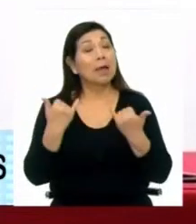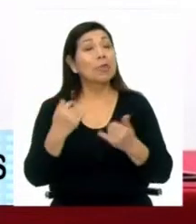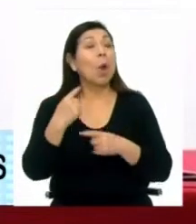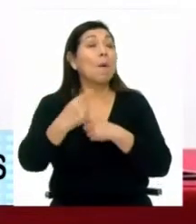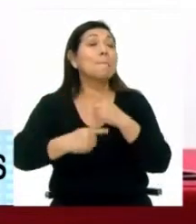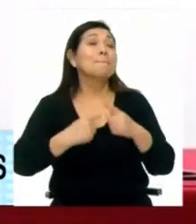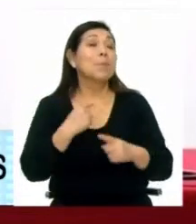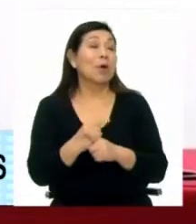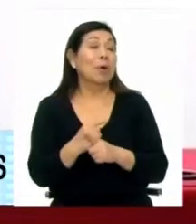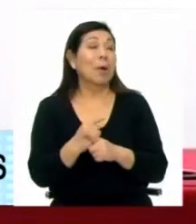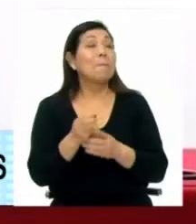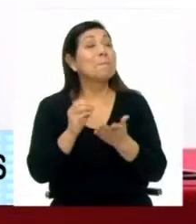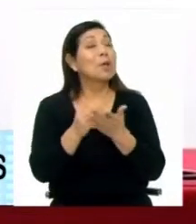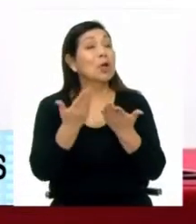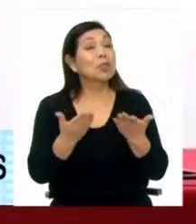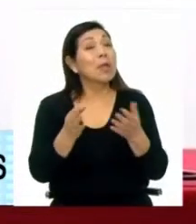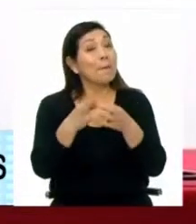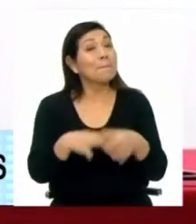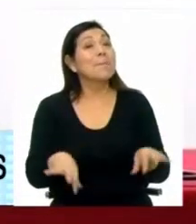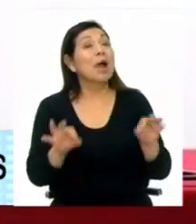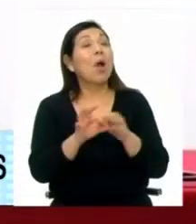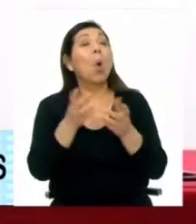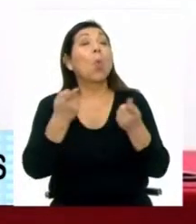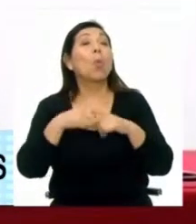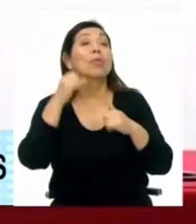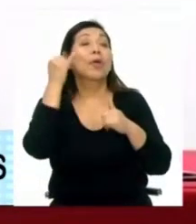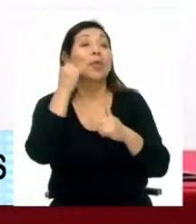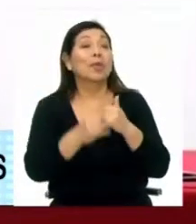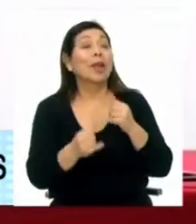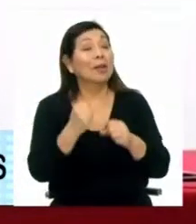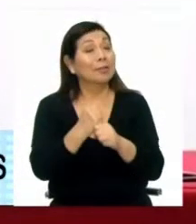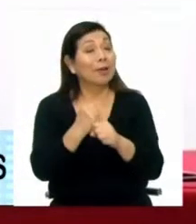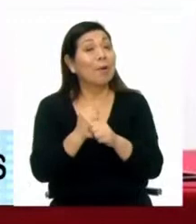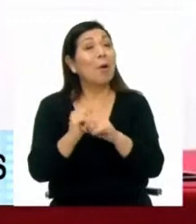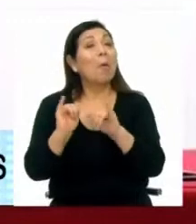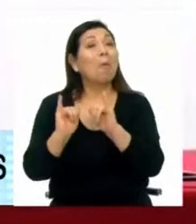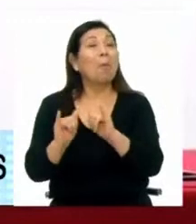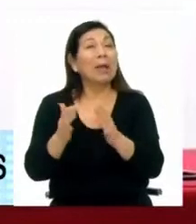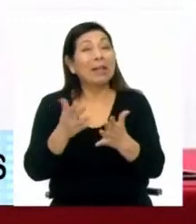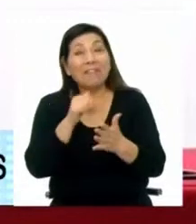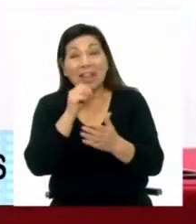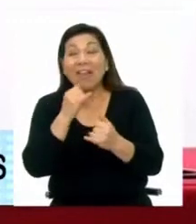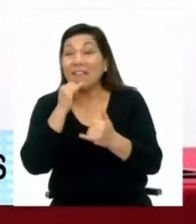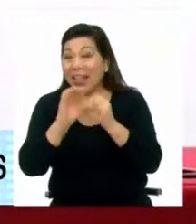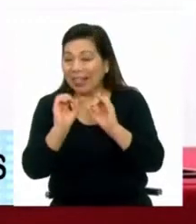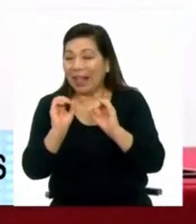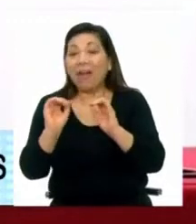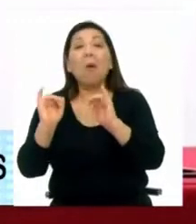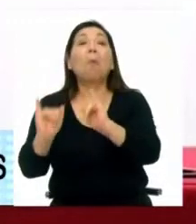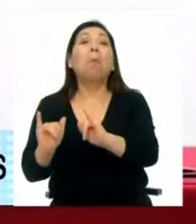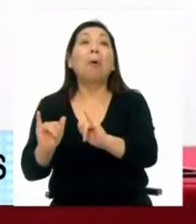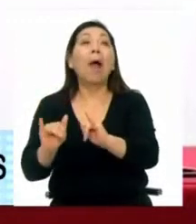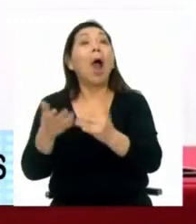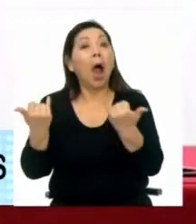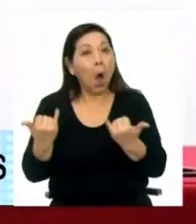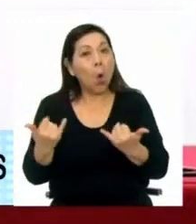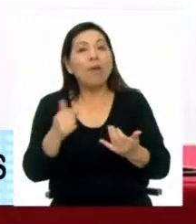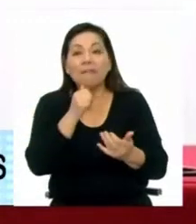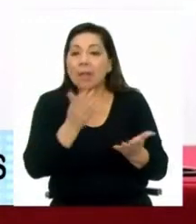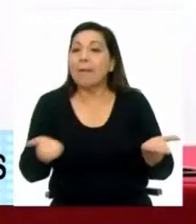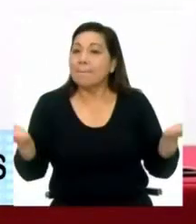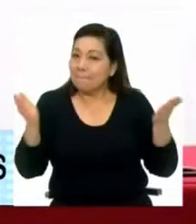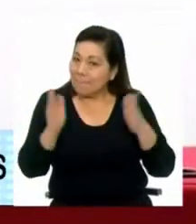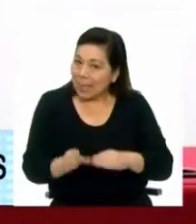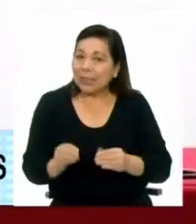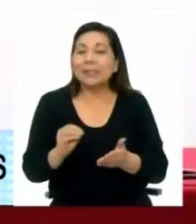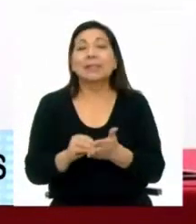del próximo, tiene como prioridad la culminación de las obras que están a medias, porque lo que hemos visto es que en muchos casos